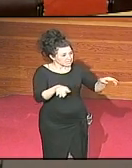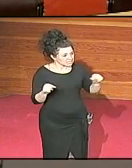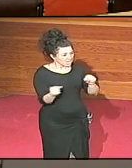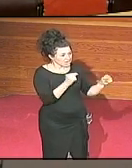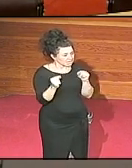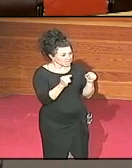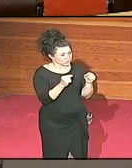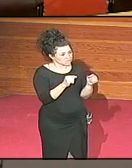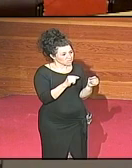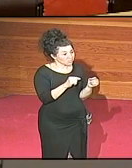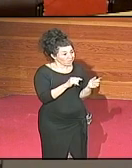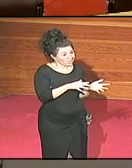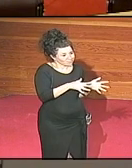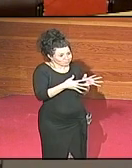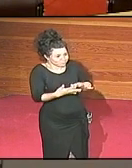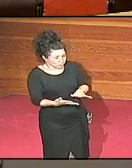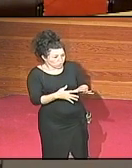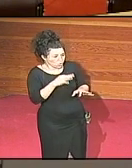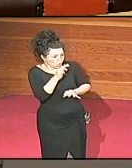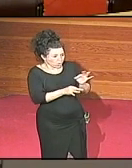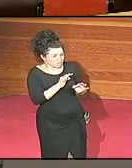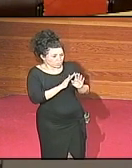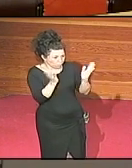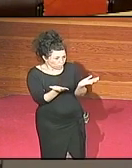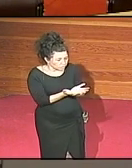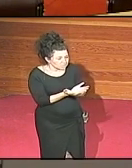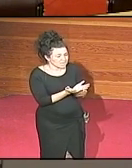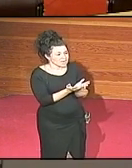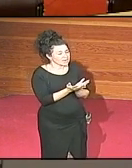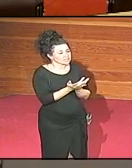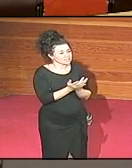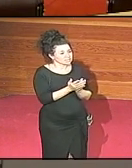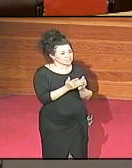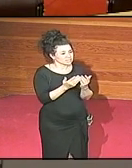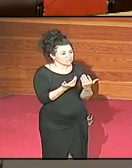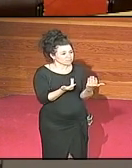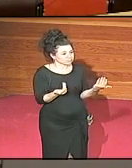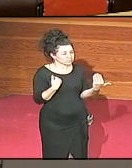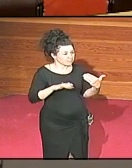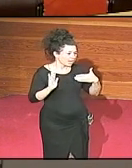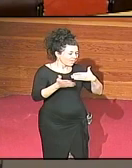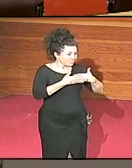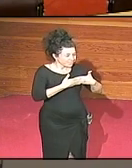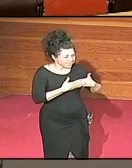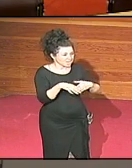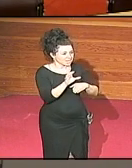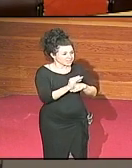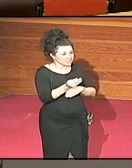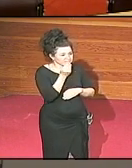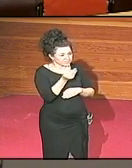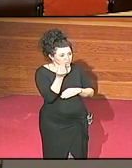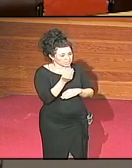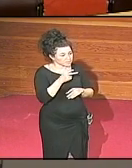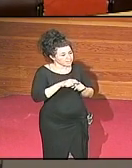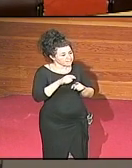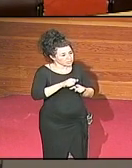un nuevo orden mundial y a las 9:30 cerraremos el día en los cines Florida con la proyección de la película